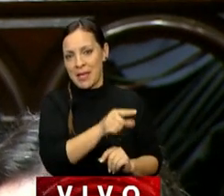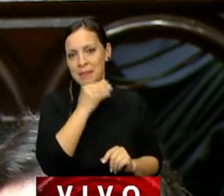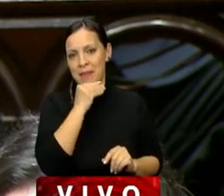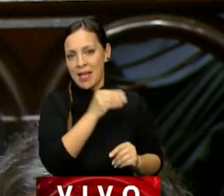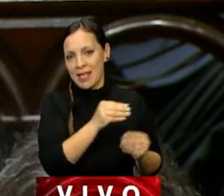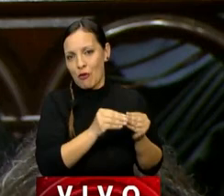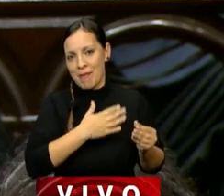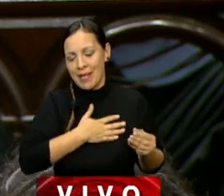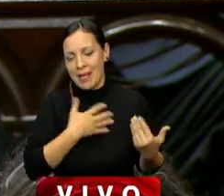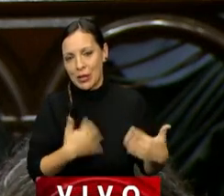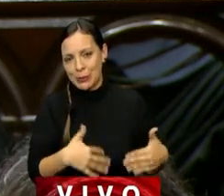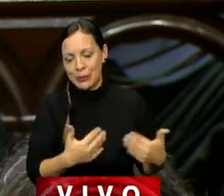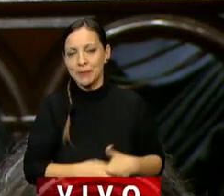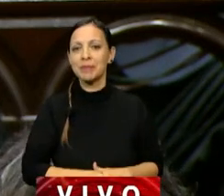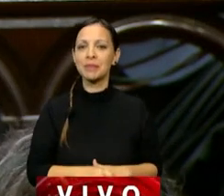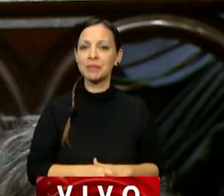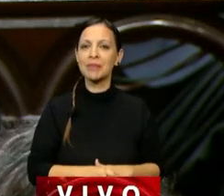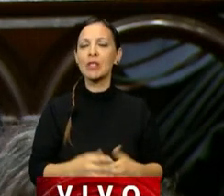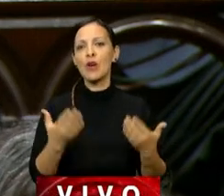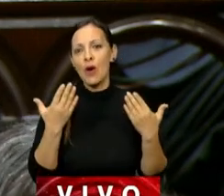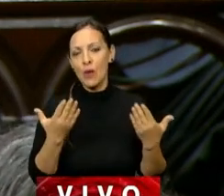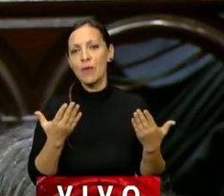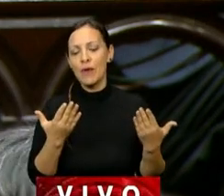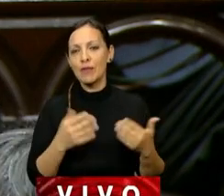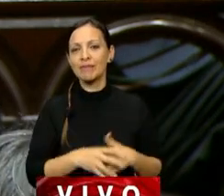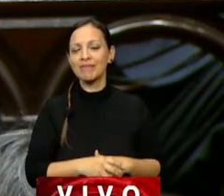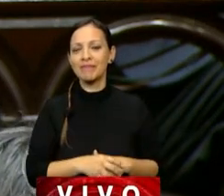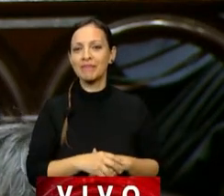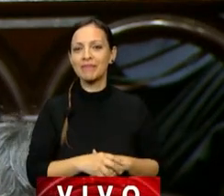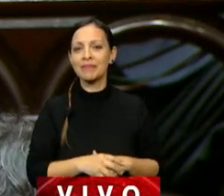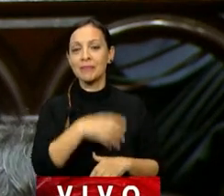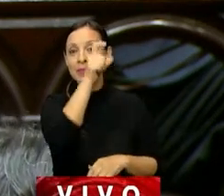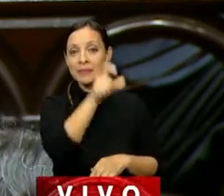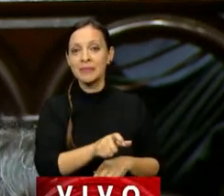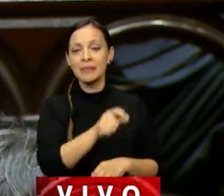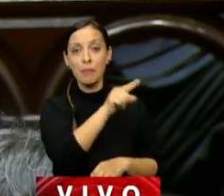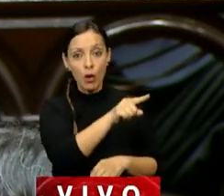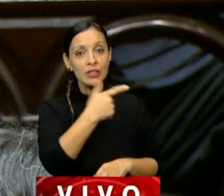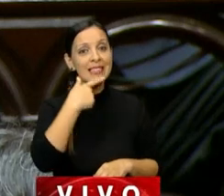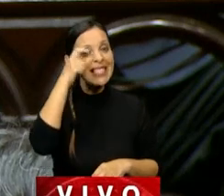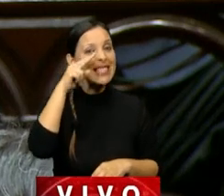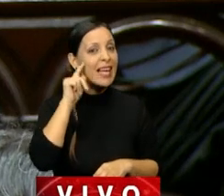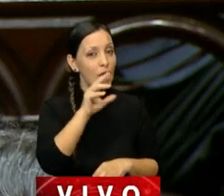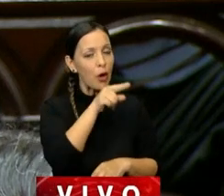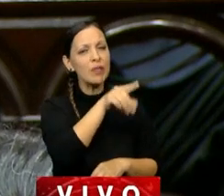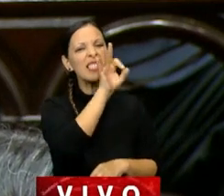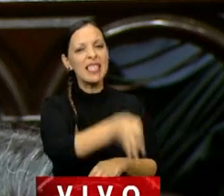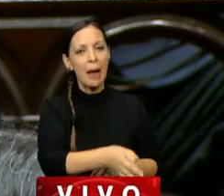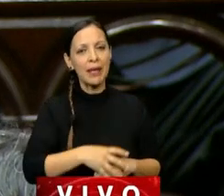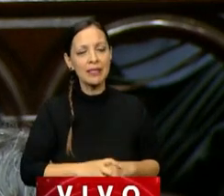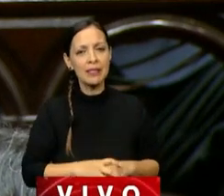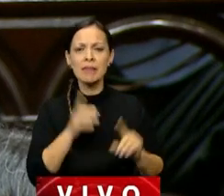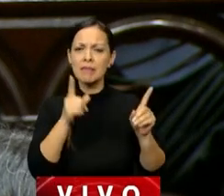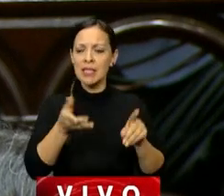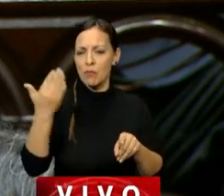Massa, a quien obviamente, Sergio, sabes que así como estuvimos a tu